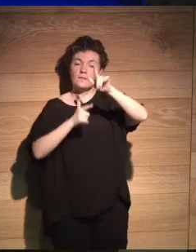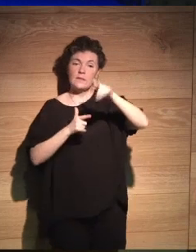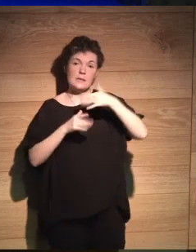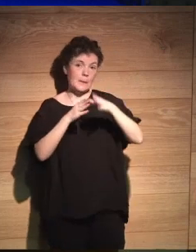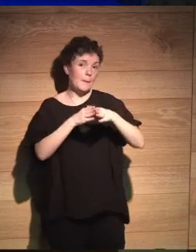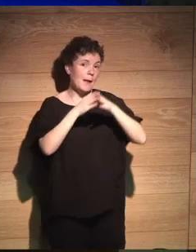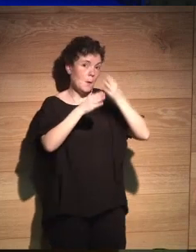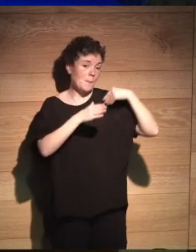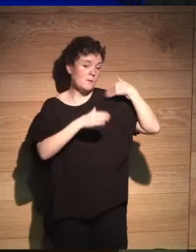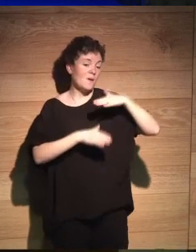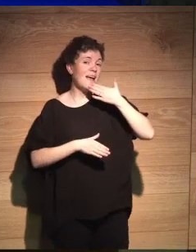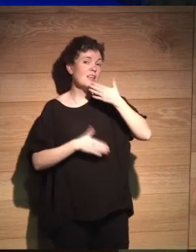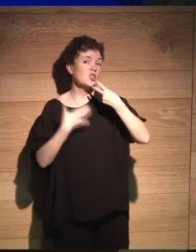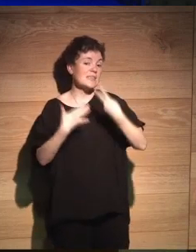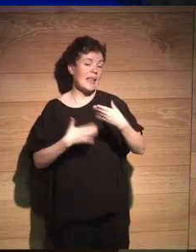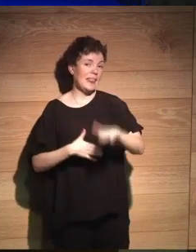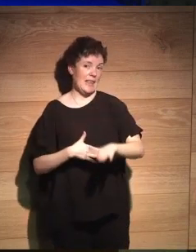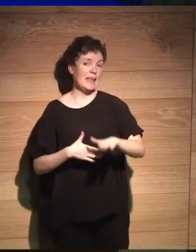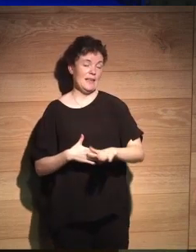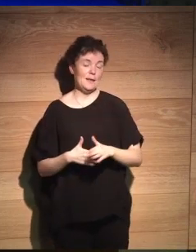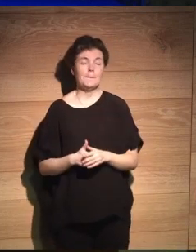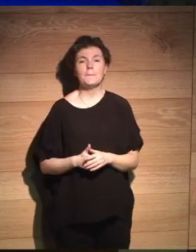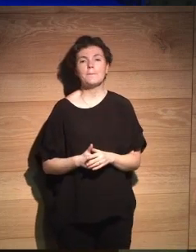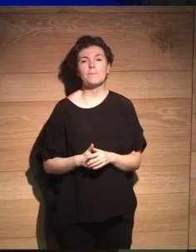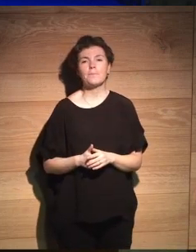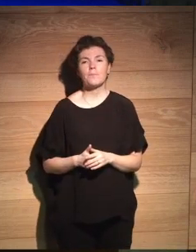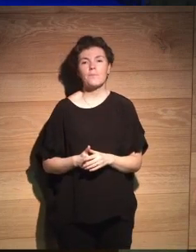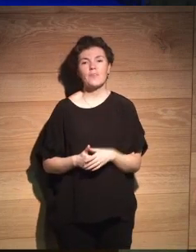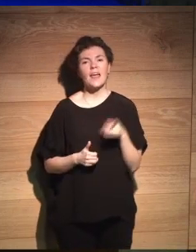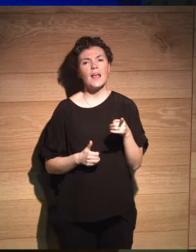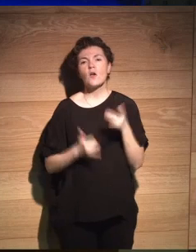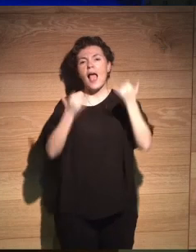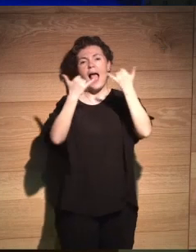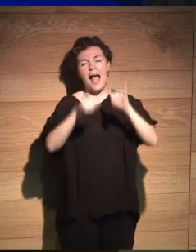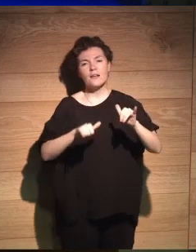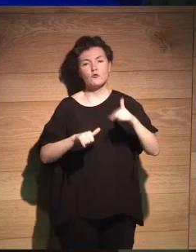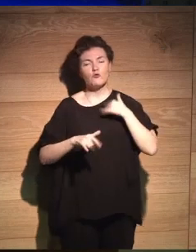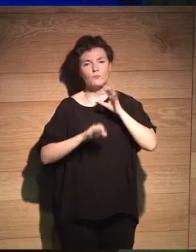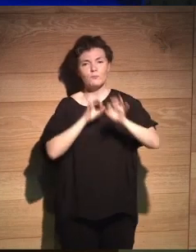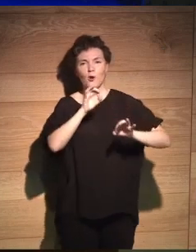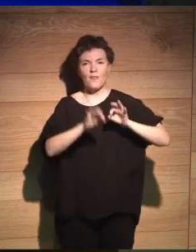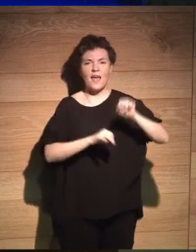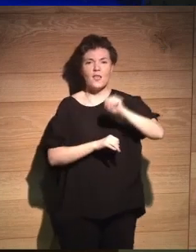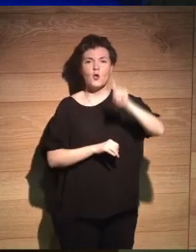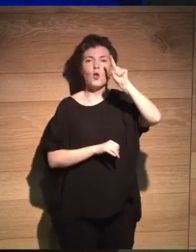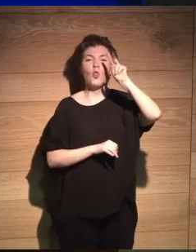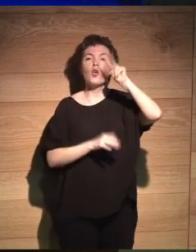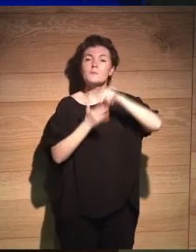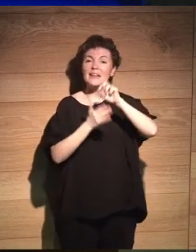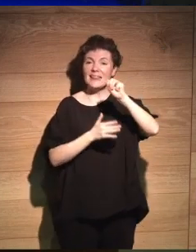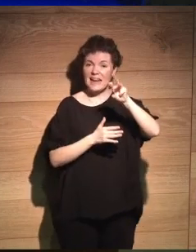mismo barco a los 7 años de edad. Fue en un acto que yo organicé en el año